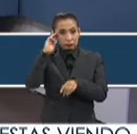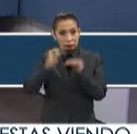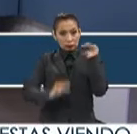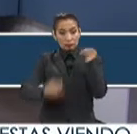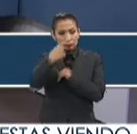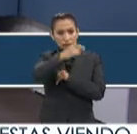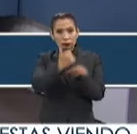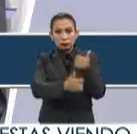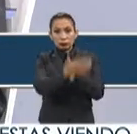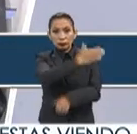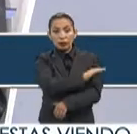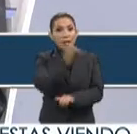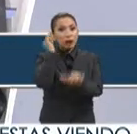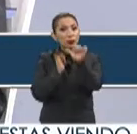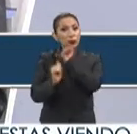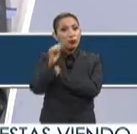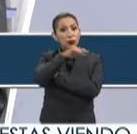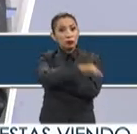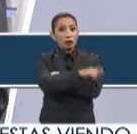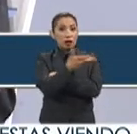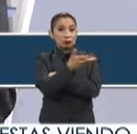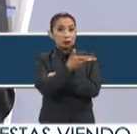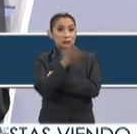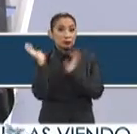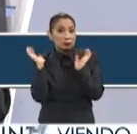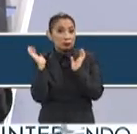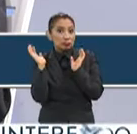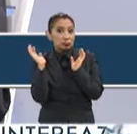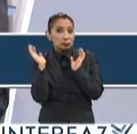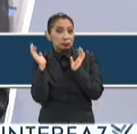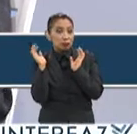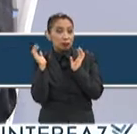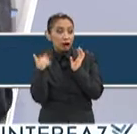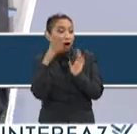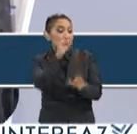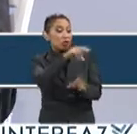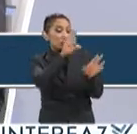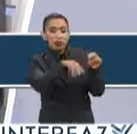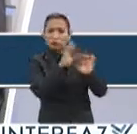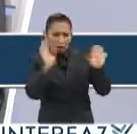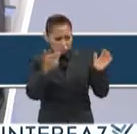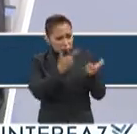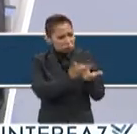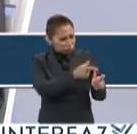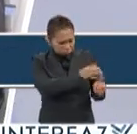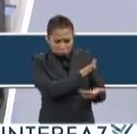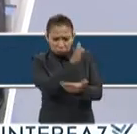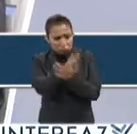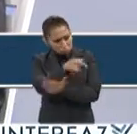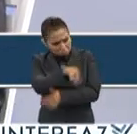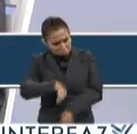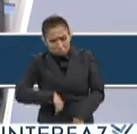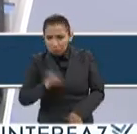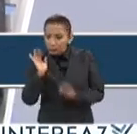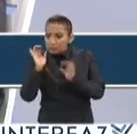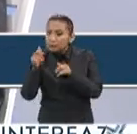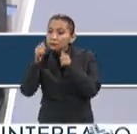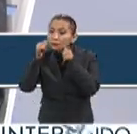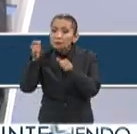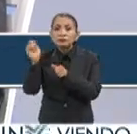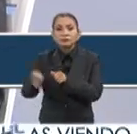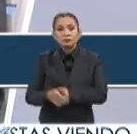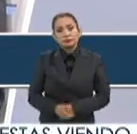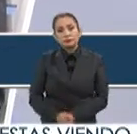su carrera fue antropología. Uh-huh. O sea que no cerramos las puertas a quien muestra un verdadero